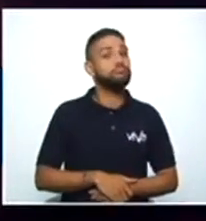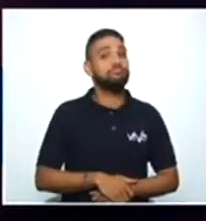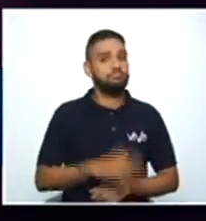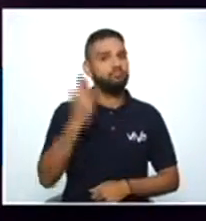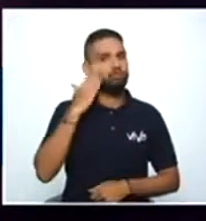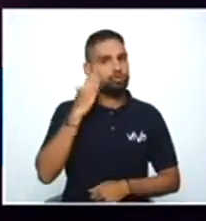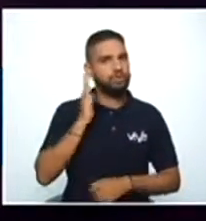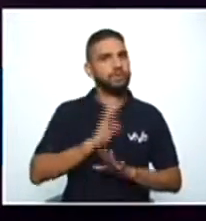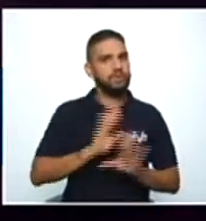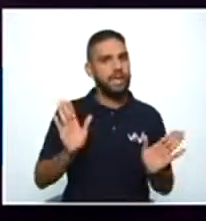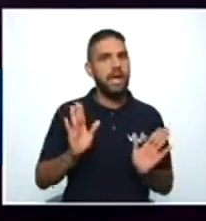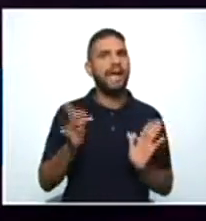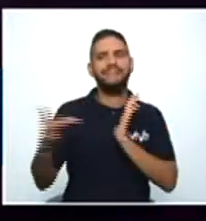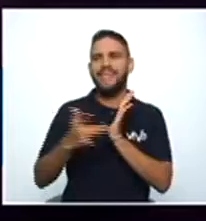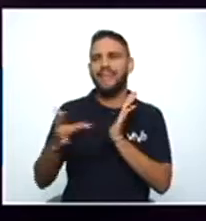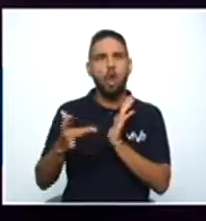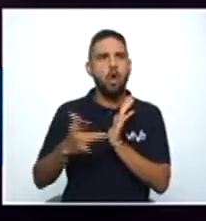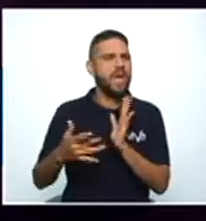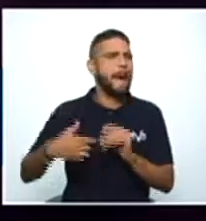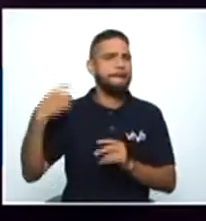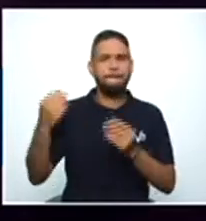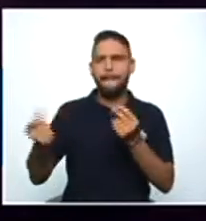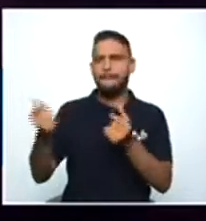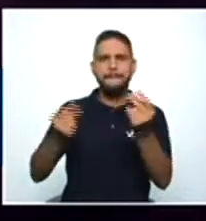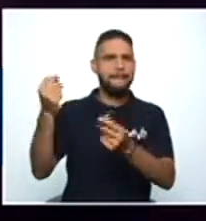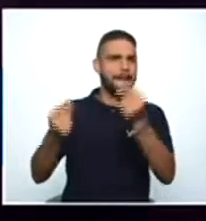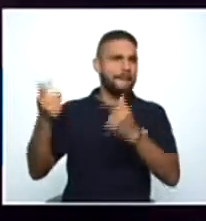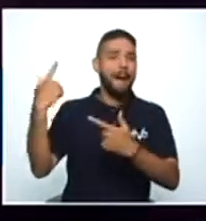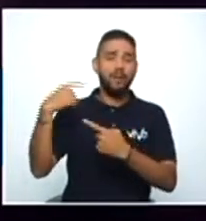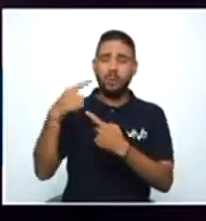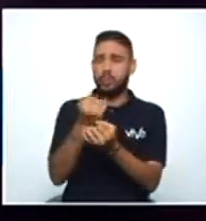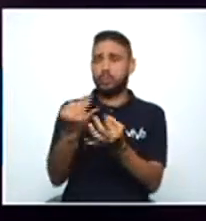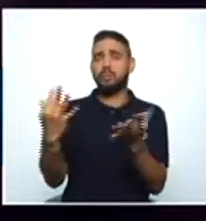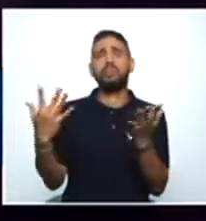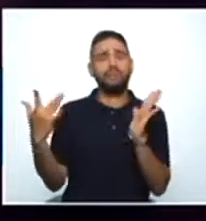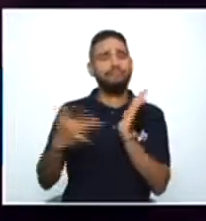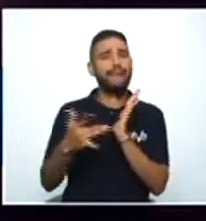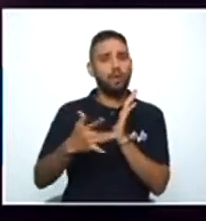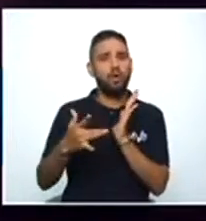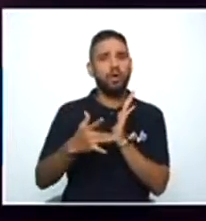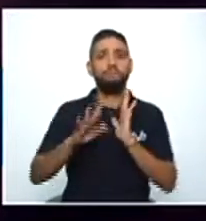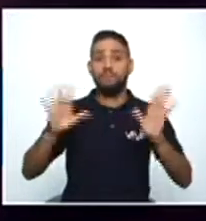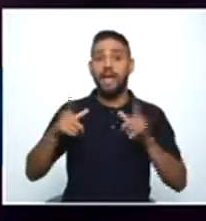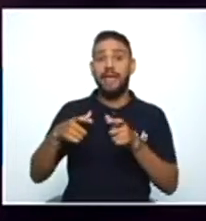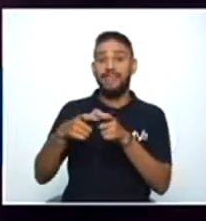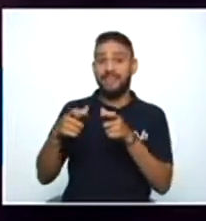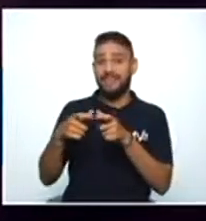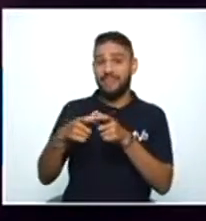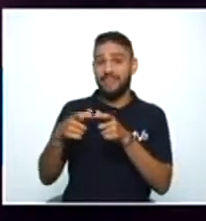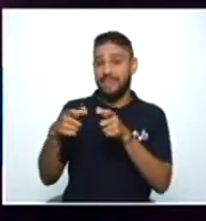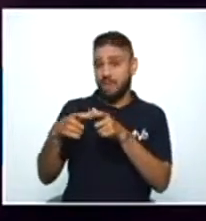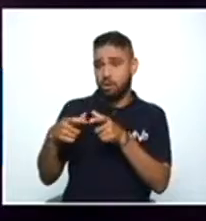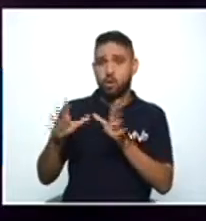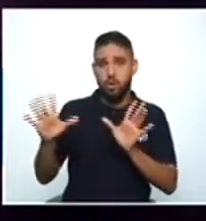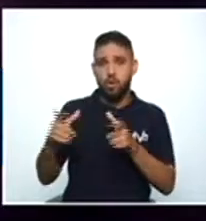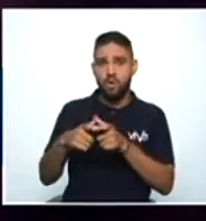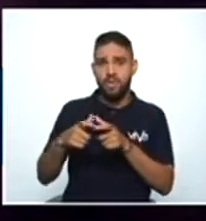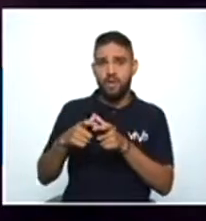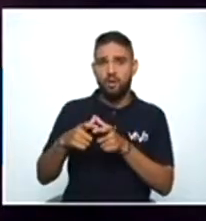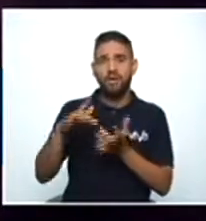ya tecnológica realmente impulsada por las trasnacionales y pasar del disco compacto que tenemos aquí un